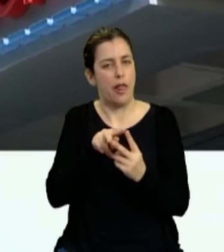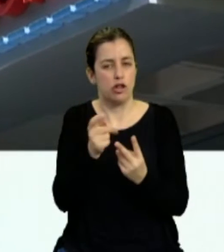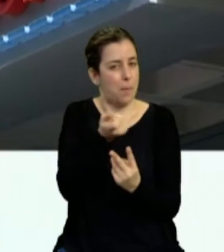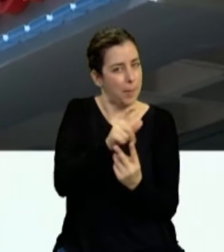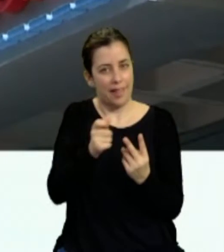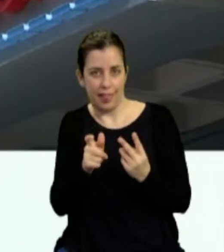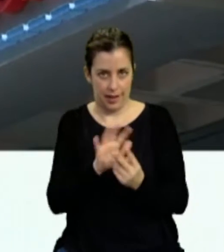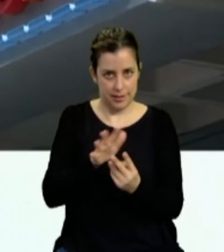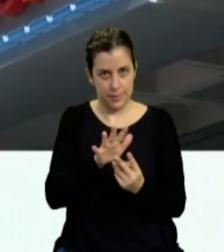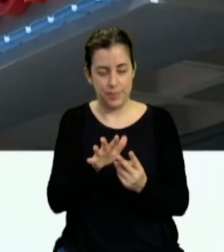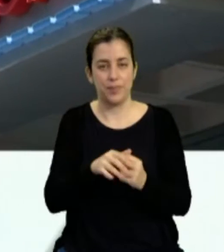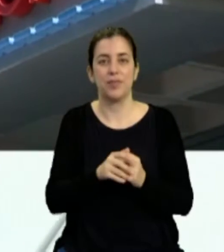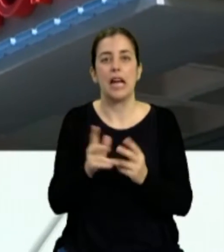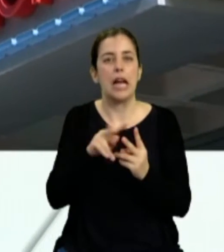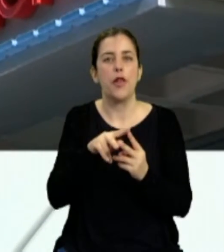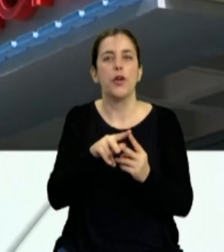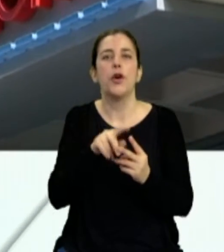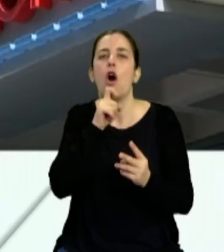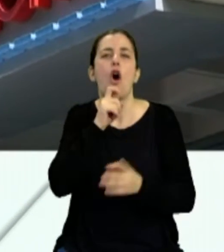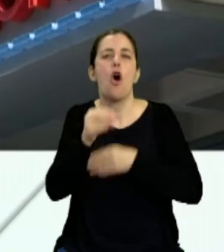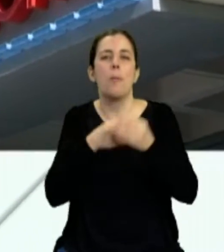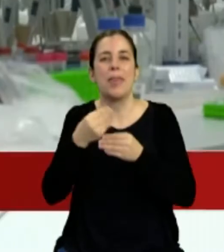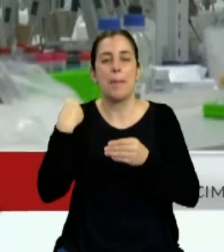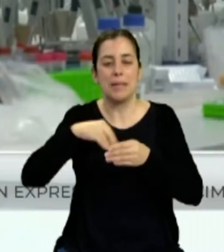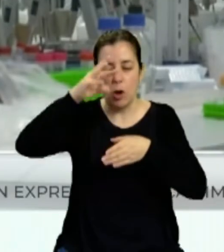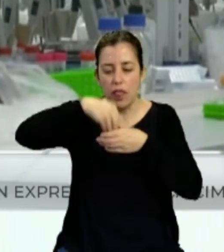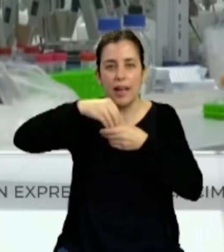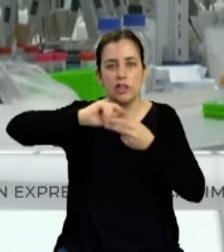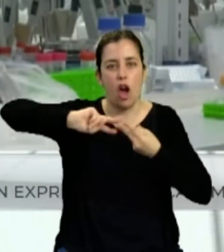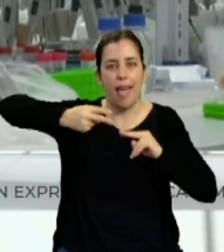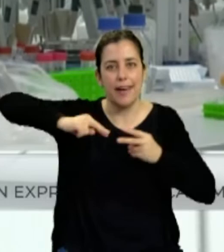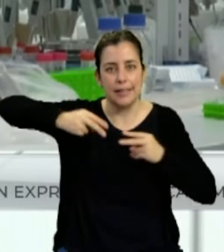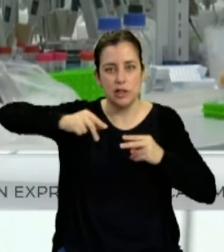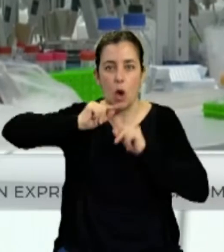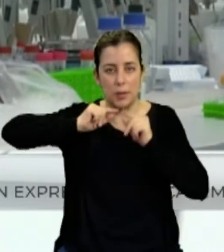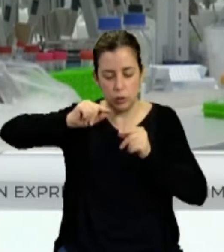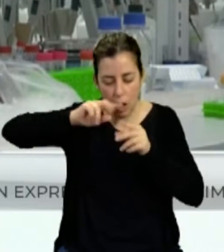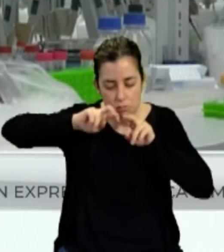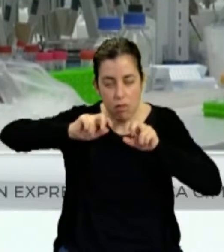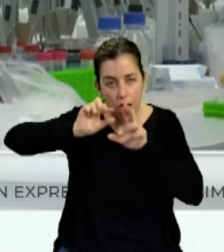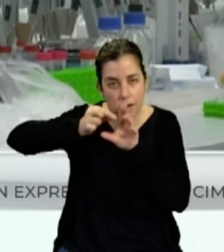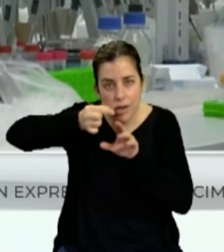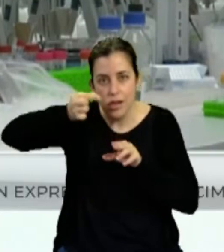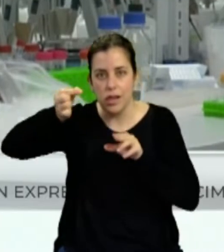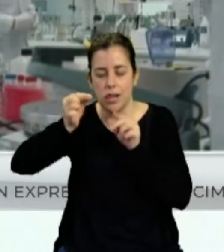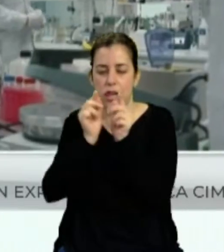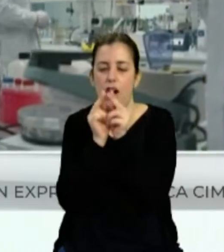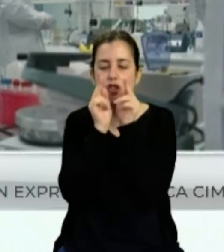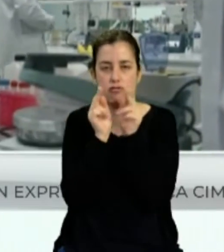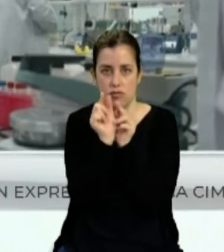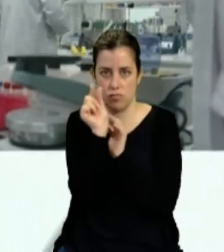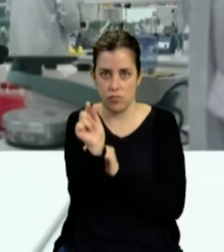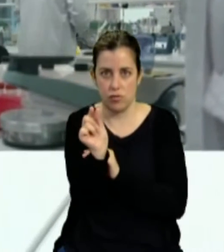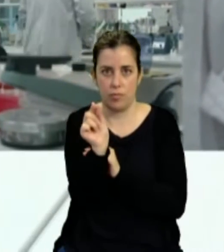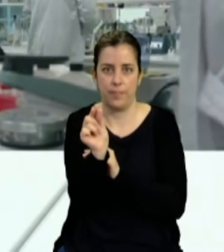en utilizar un fragmento del material genético del virus, un fragmento pequeño, que es el que codifica para una de las proteínas,